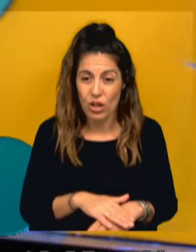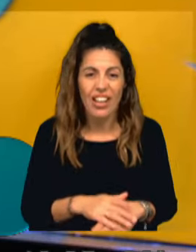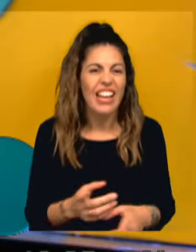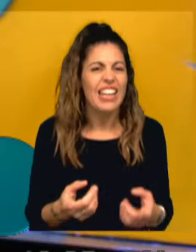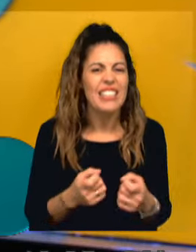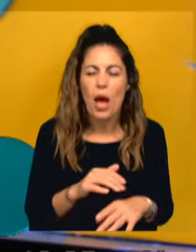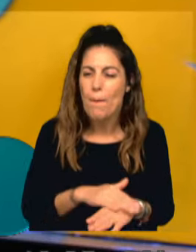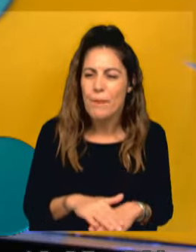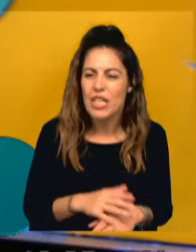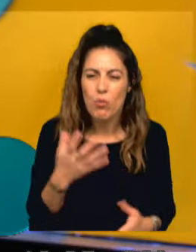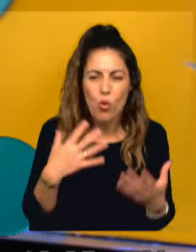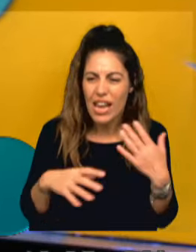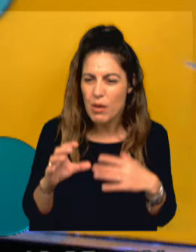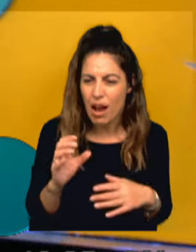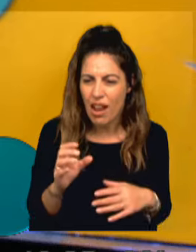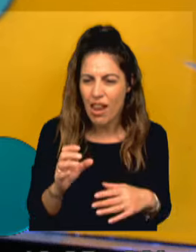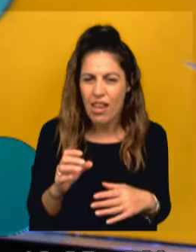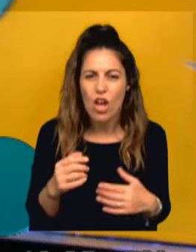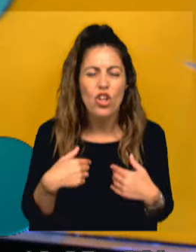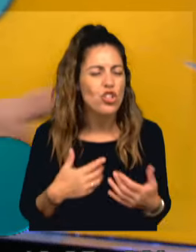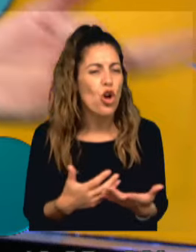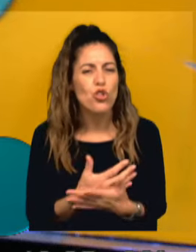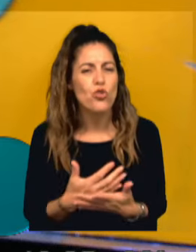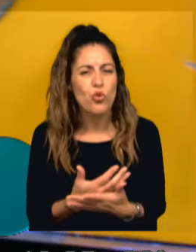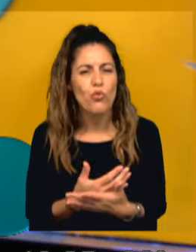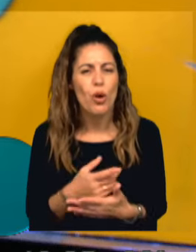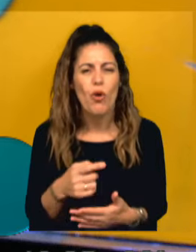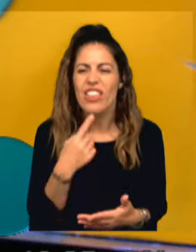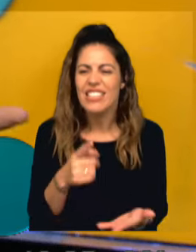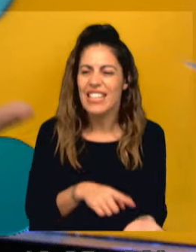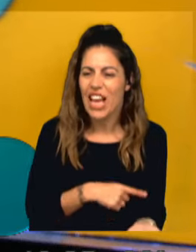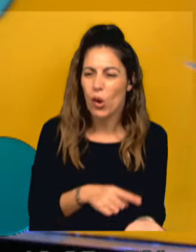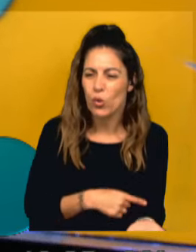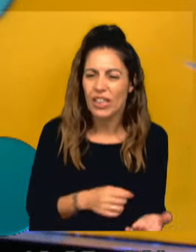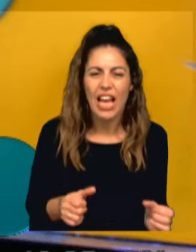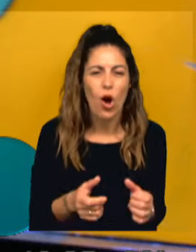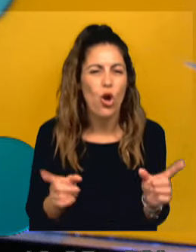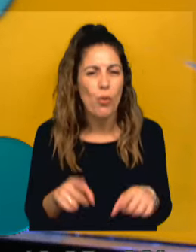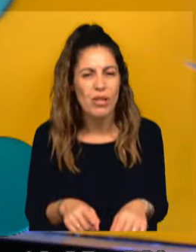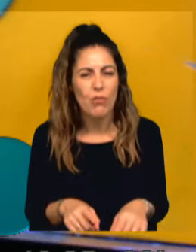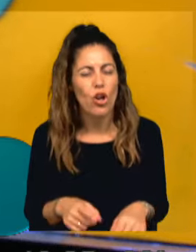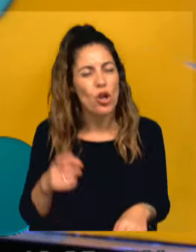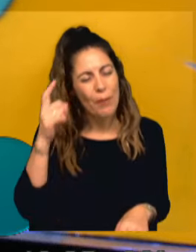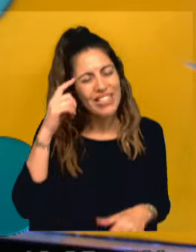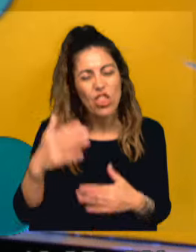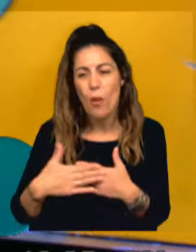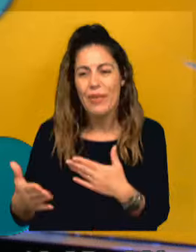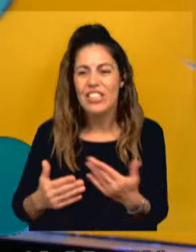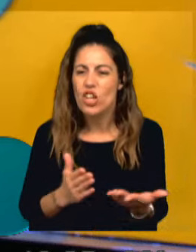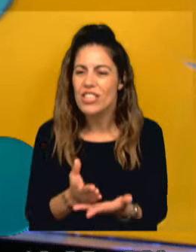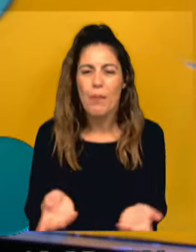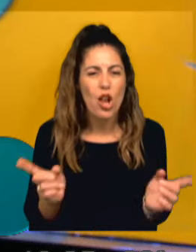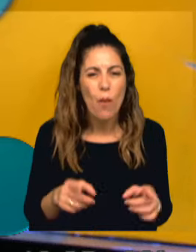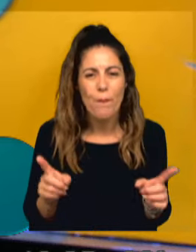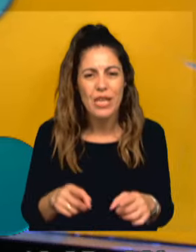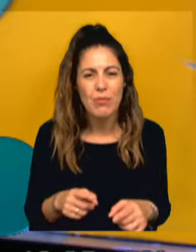mínimo un animal porque yo sufro mucho porque vo decir la rutina no siempre hago lo mismo y de repente estoy pensando en vecinos que siempre hacen lo mismo